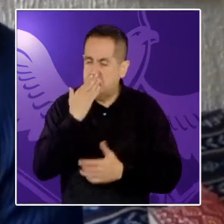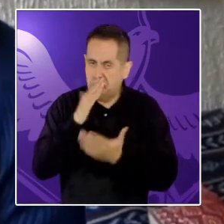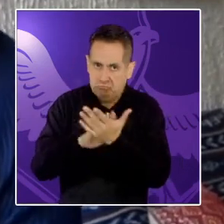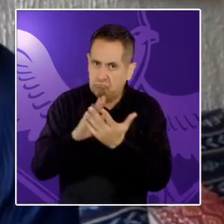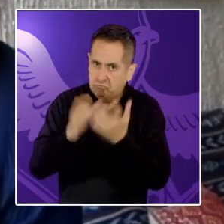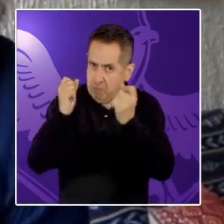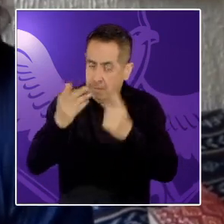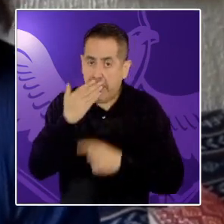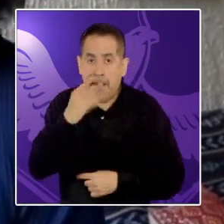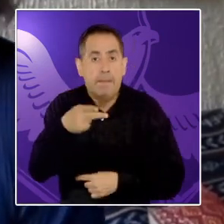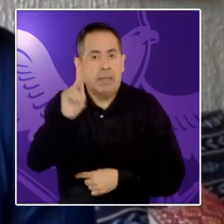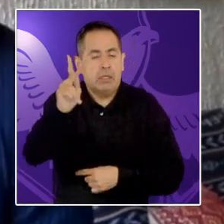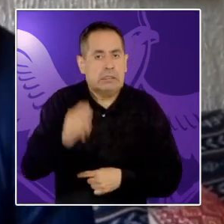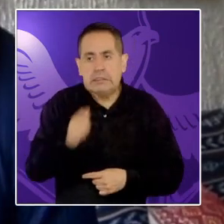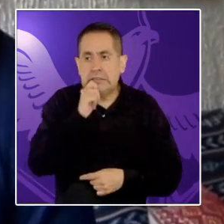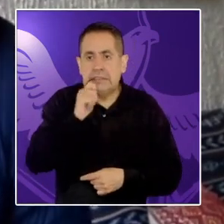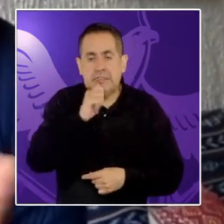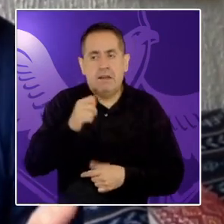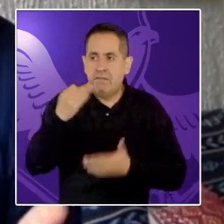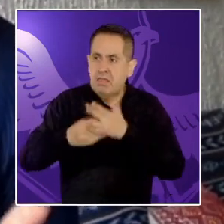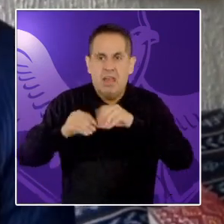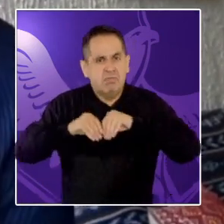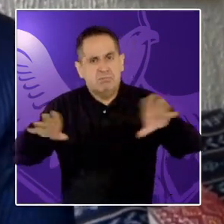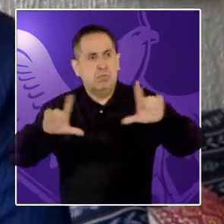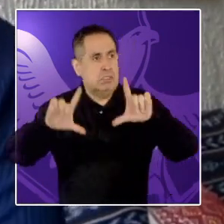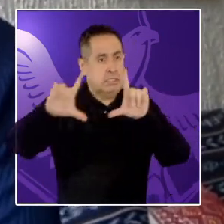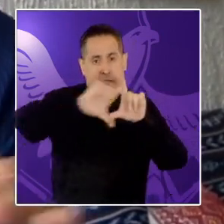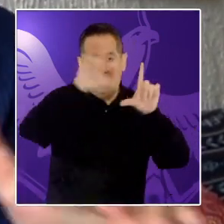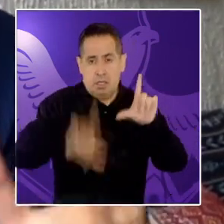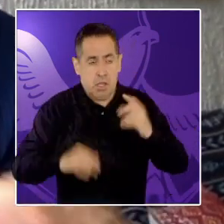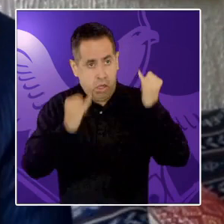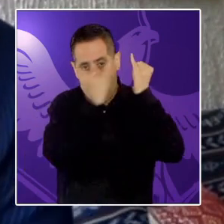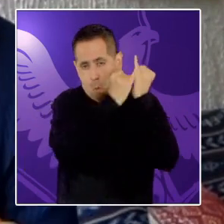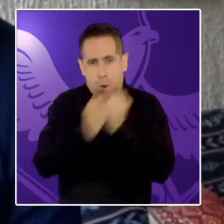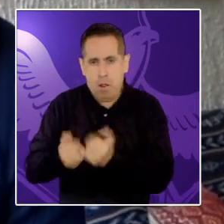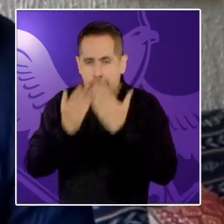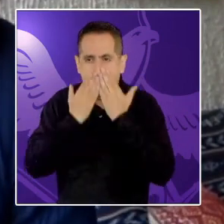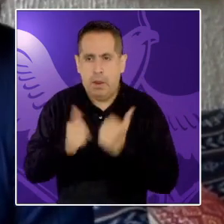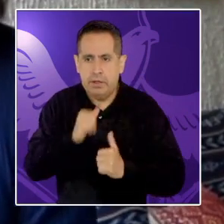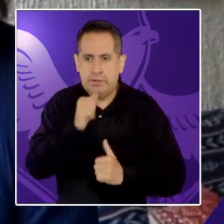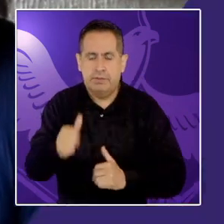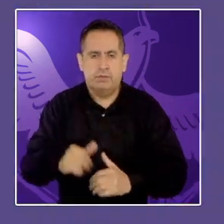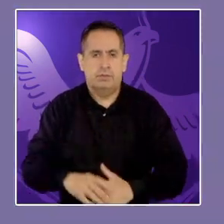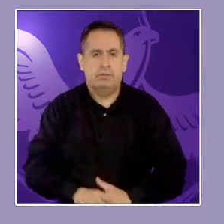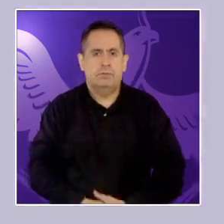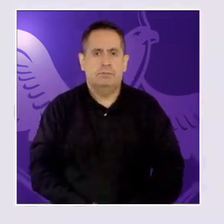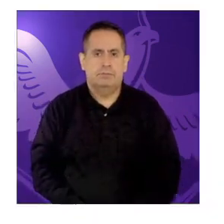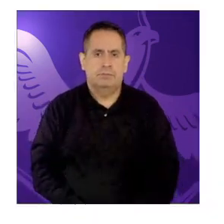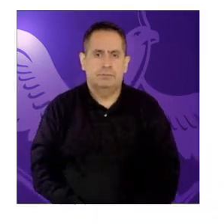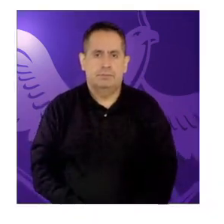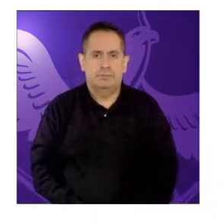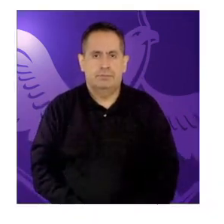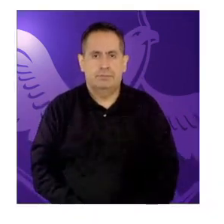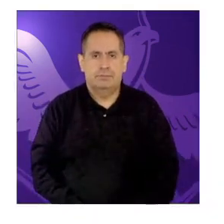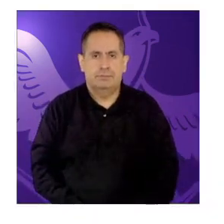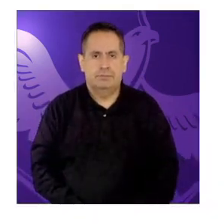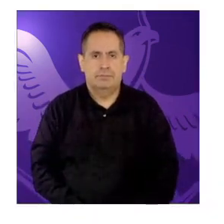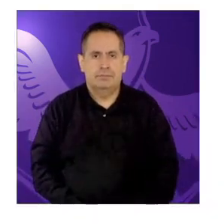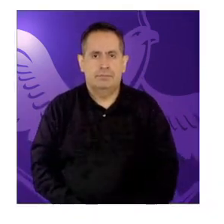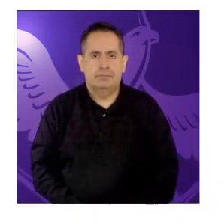muy destacadas y muy aplaudibles. Sin embargo, no se ha extendido de manera igual en todo el territorio nacional.